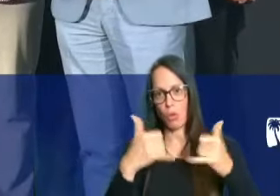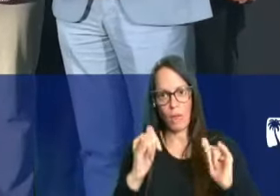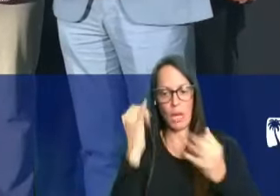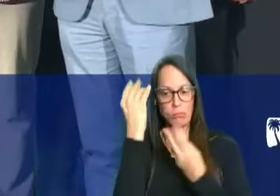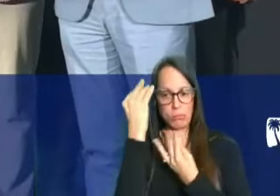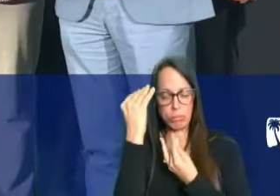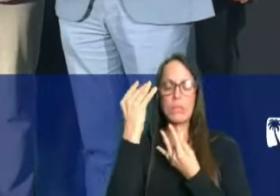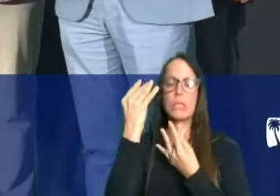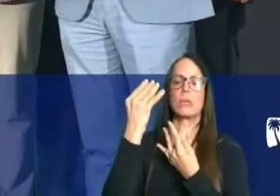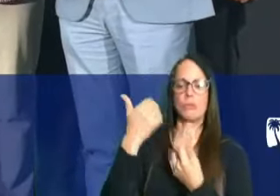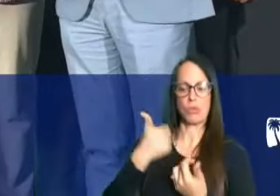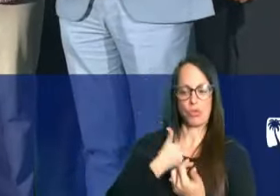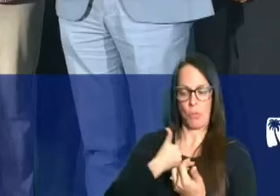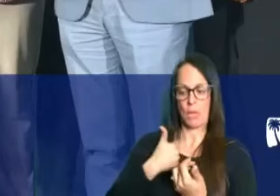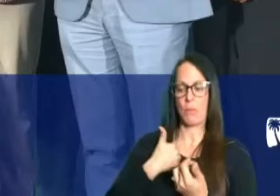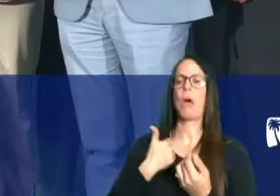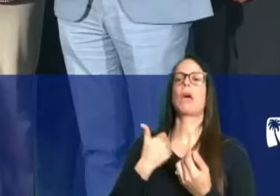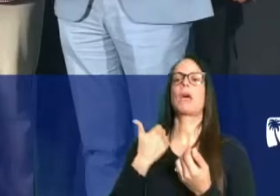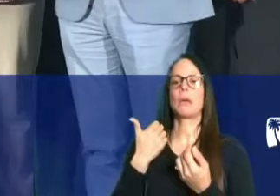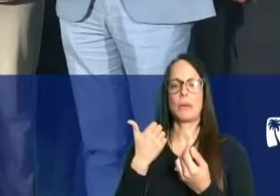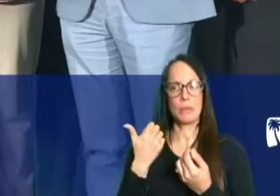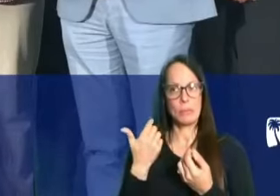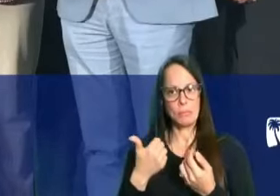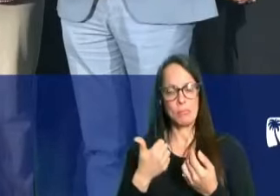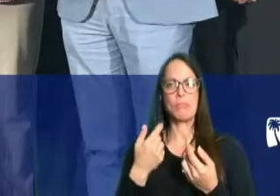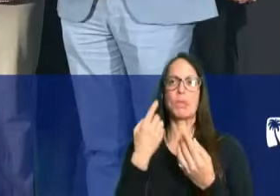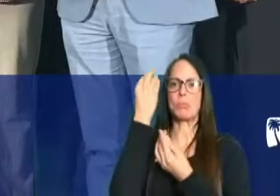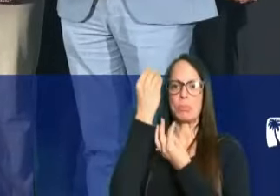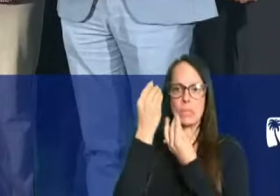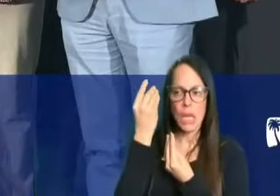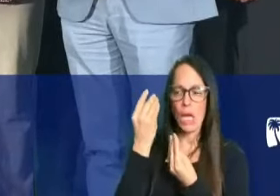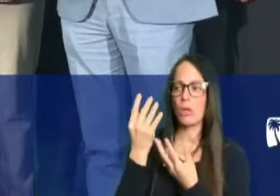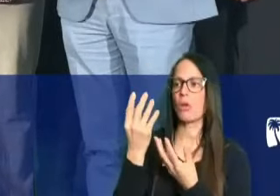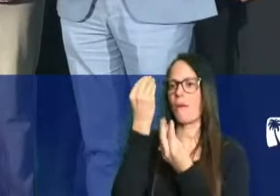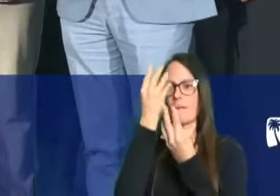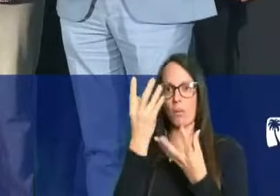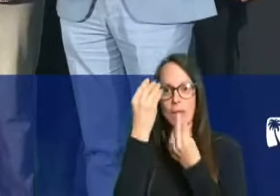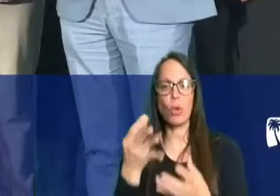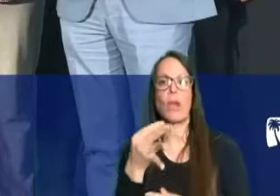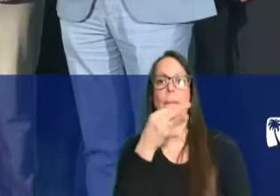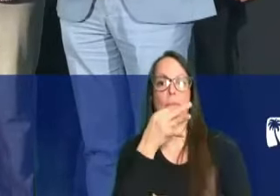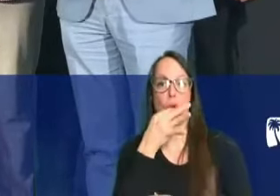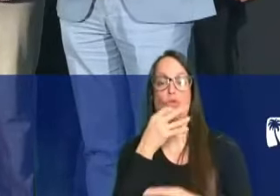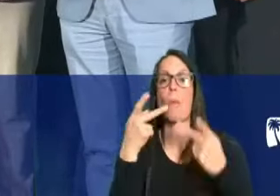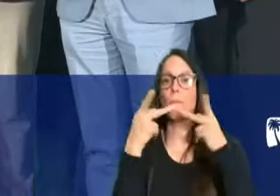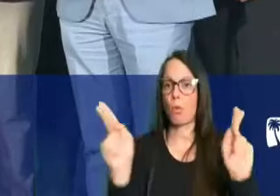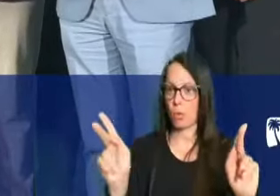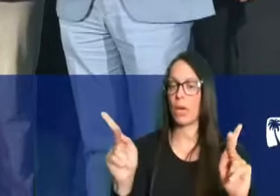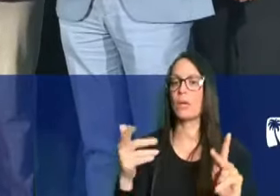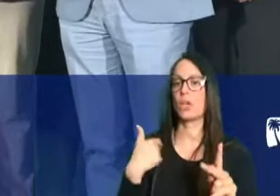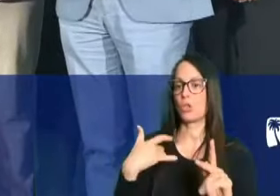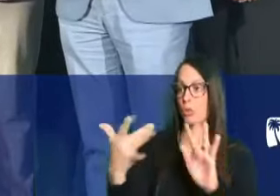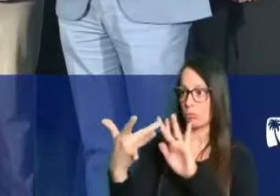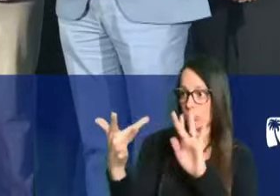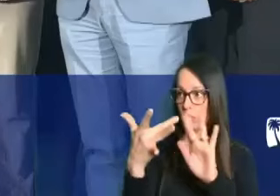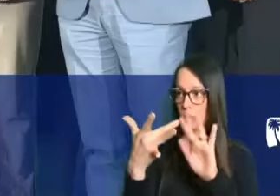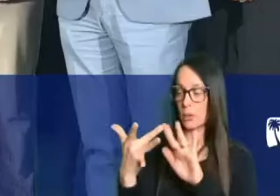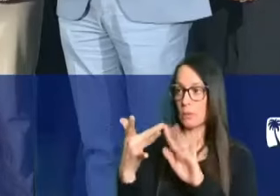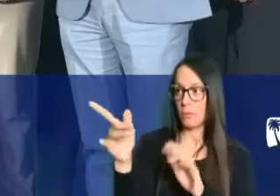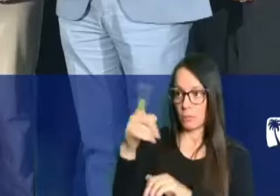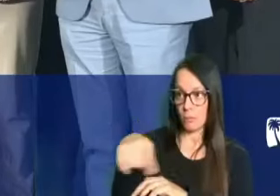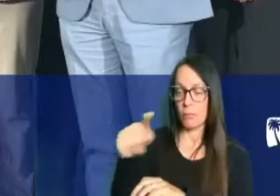dando varios días Eh para poder hacer esa eh información pública me quiero comunicar con ellos Estoy hablando con ellos eh Porque